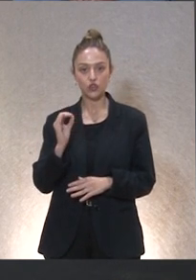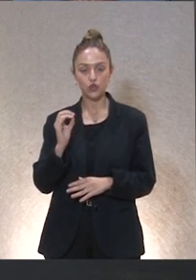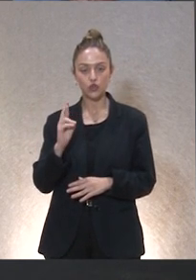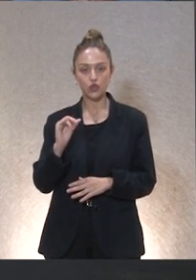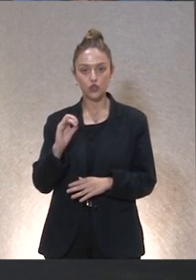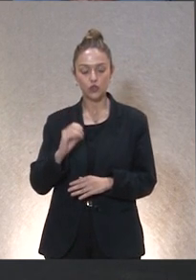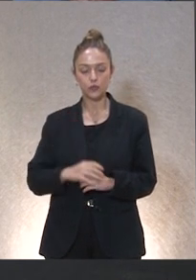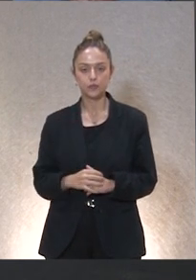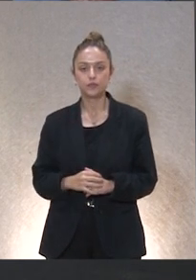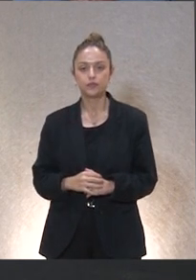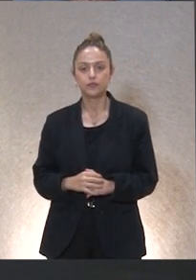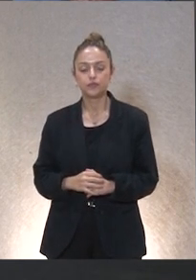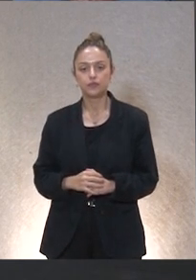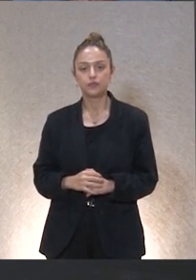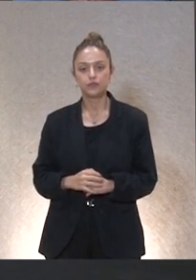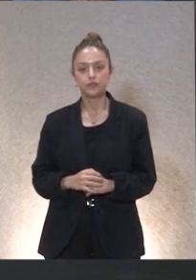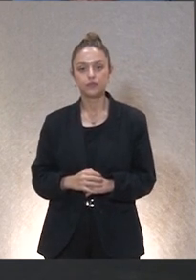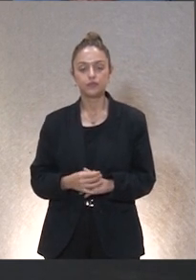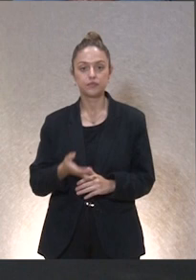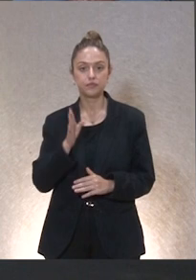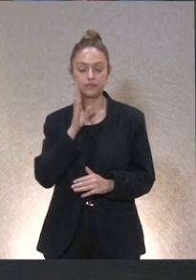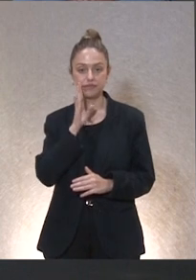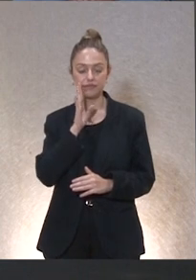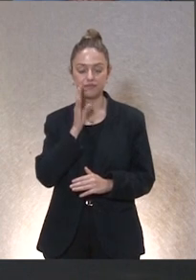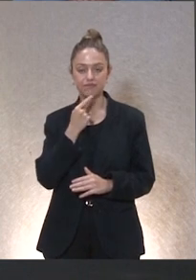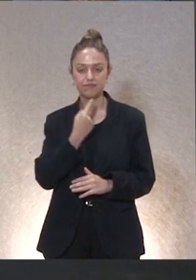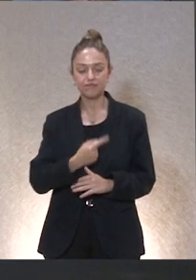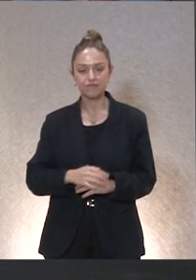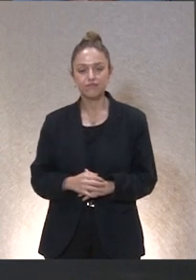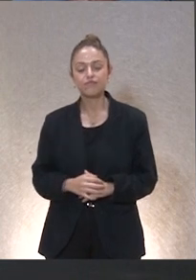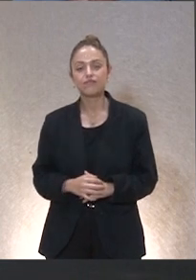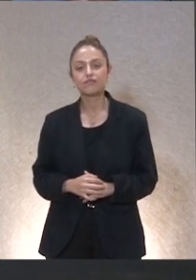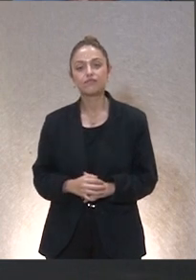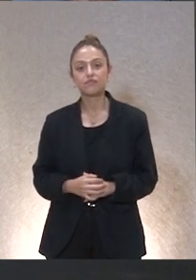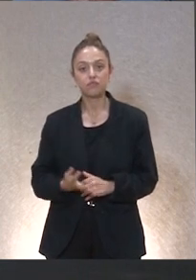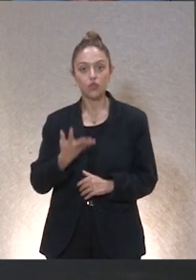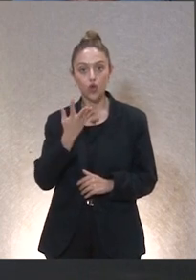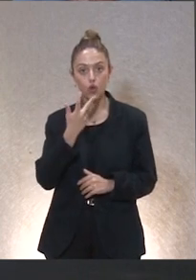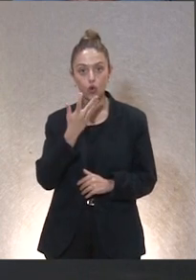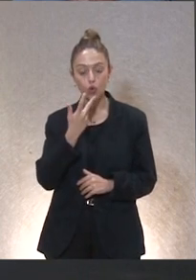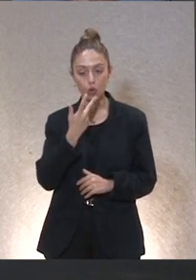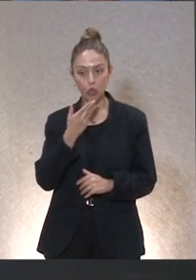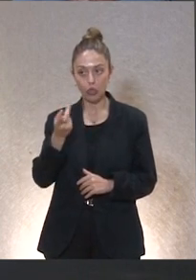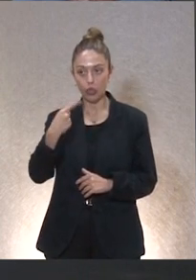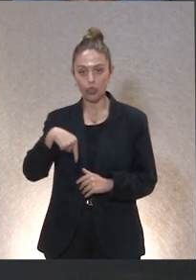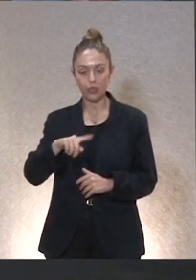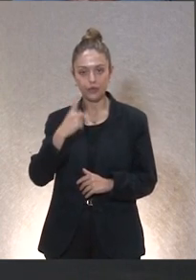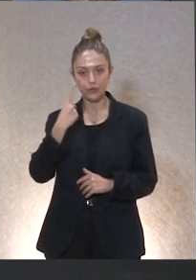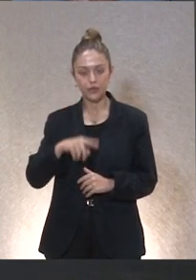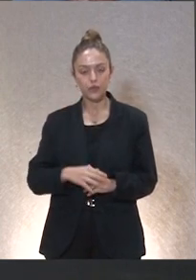eh que que como ya he comentado bueno es ya muy conocido entre nosotros